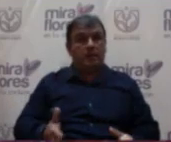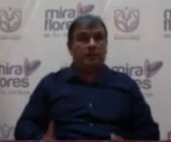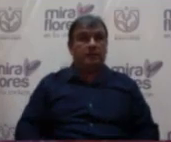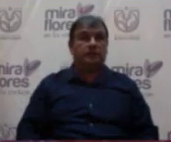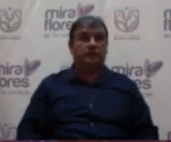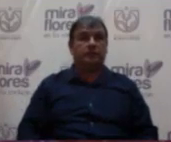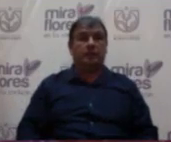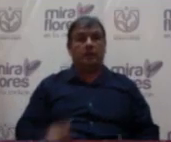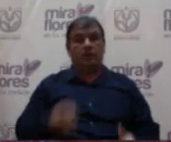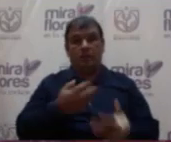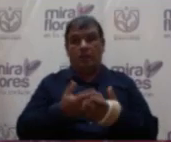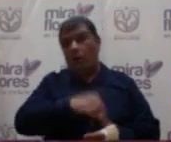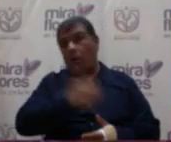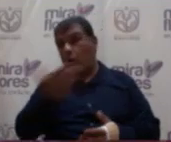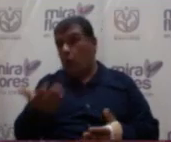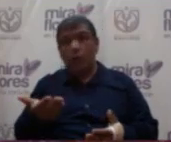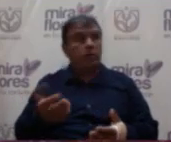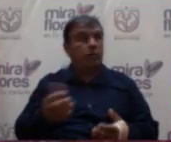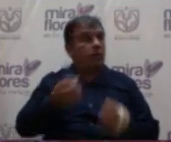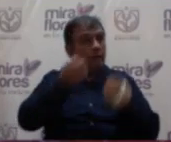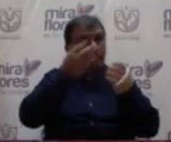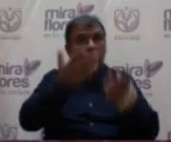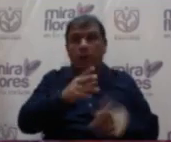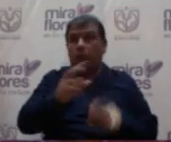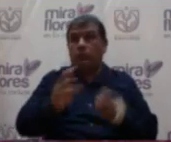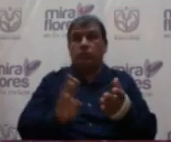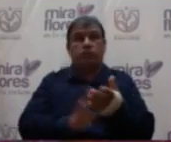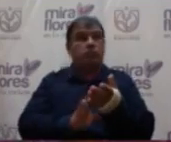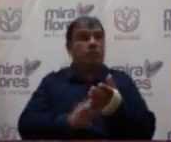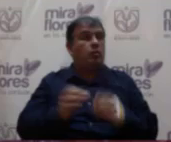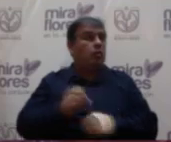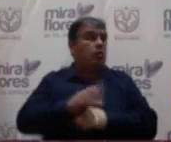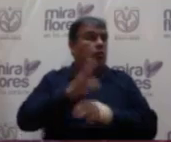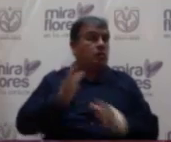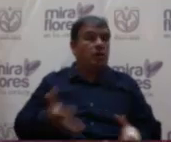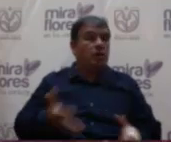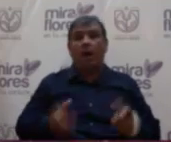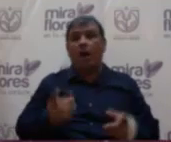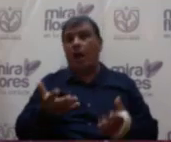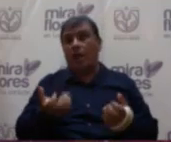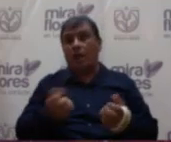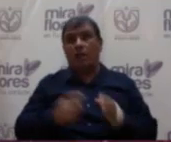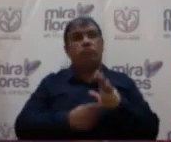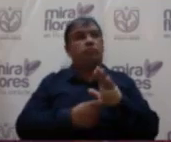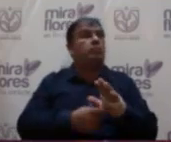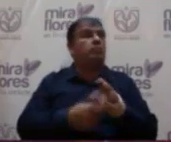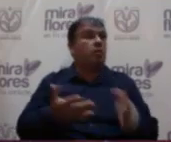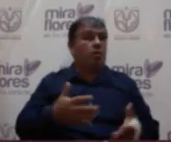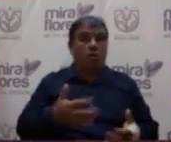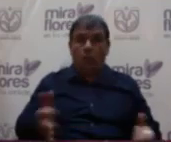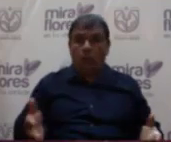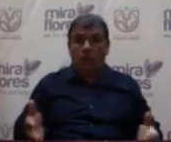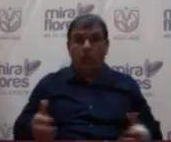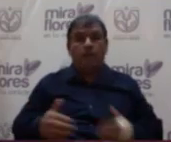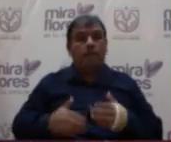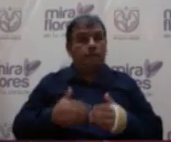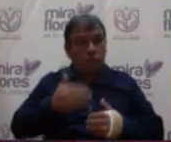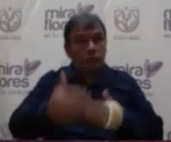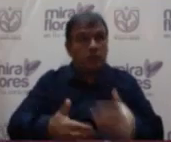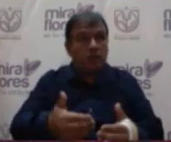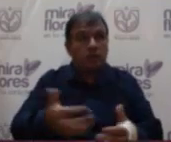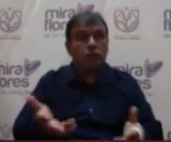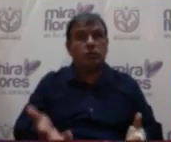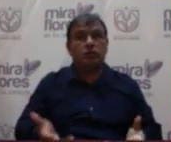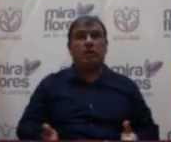bien, no sé si hay algún otro informe de algún miembro del Consejo, alguien que quiera hacer alguna expresión. Si no la hay, procederemos